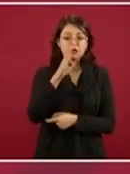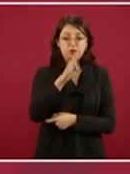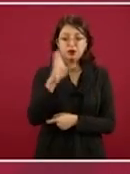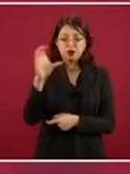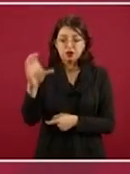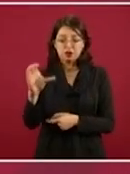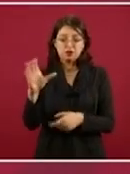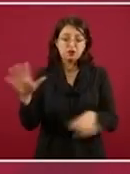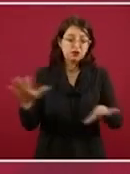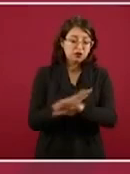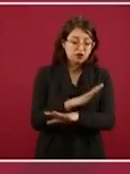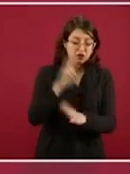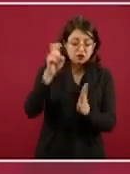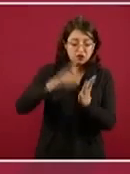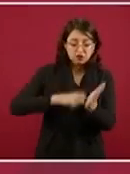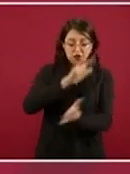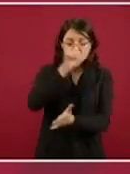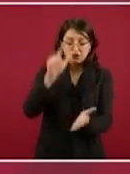California sobre